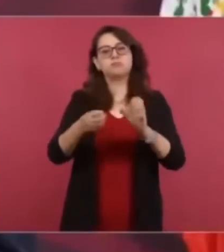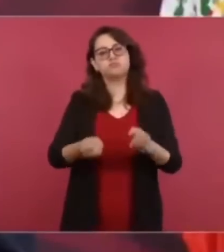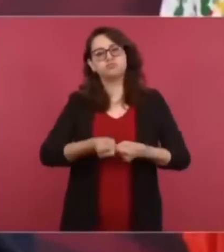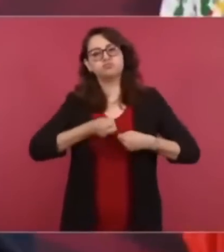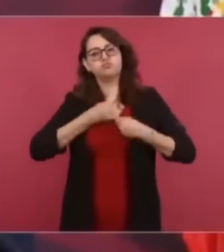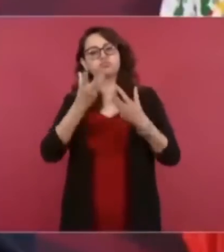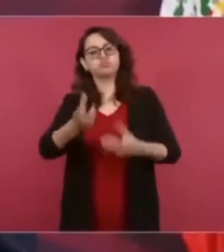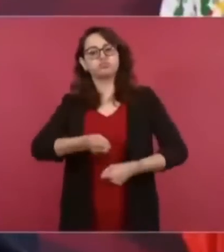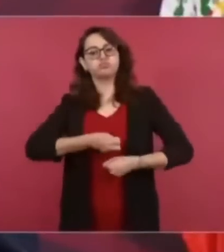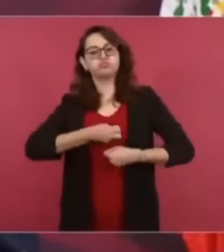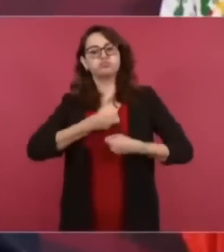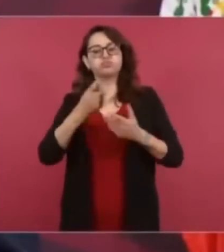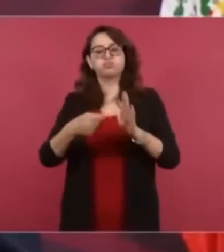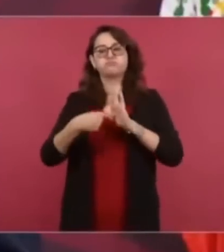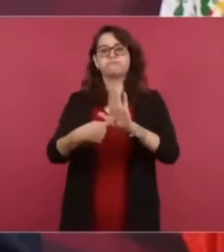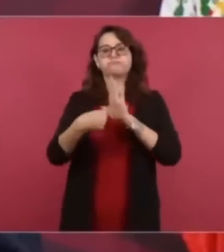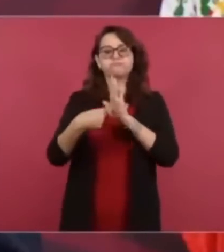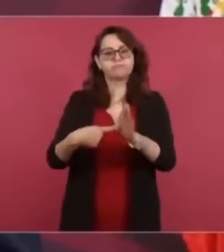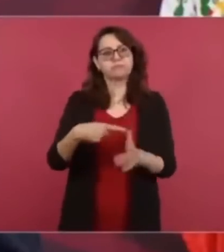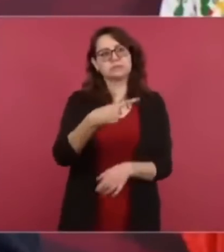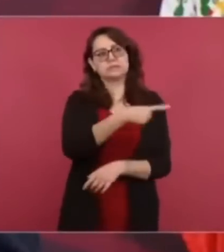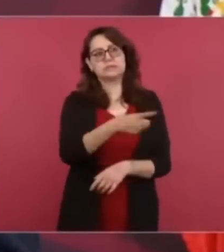Y les molesta a algunos,